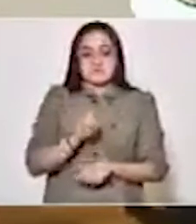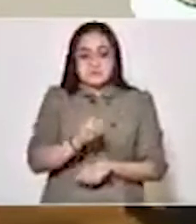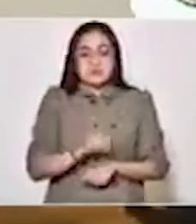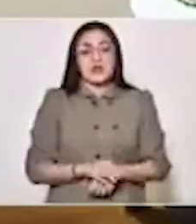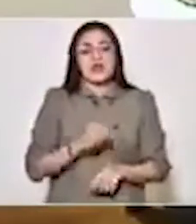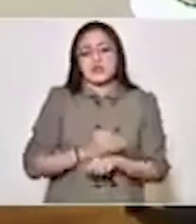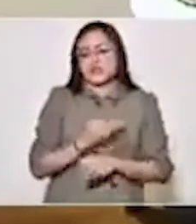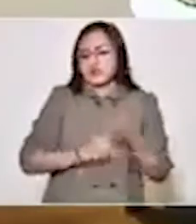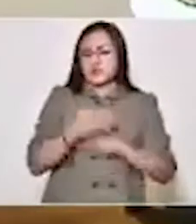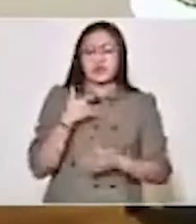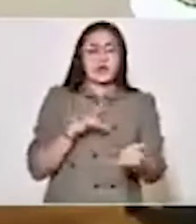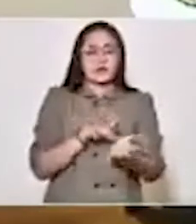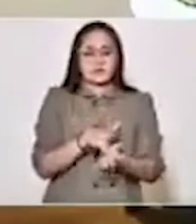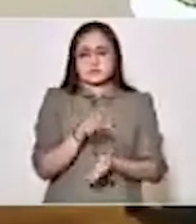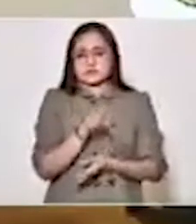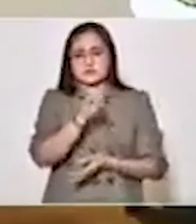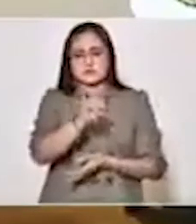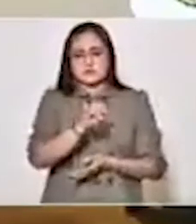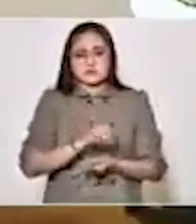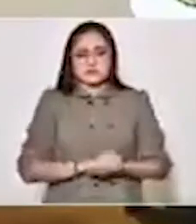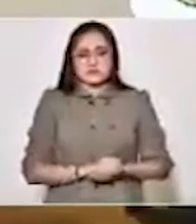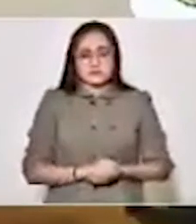vamos a apoyar a todos,